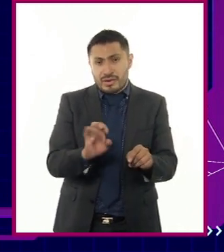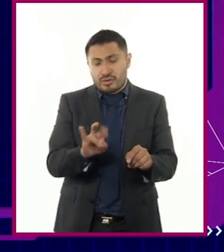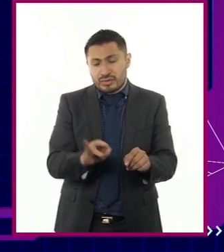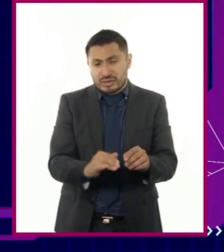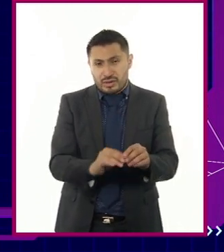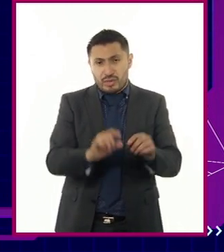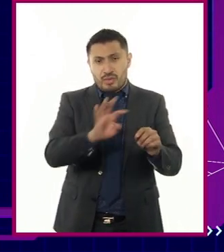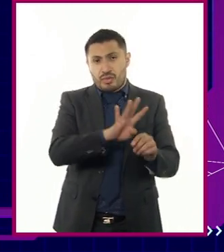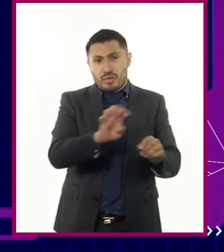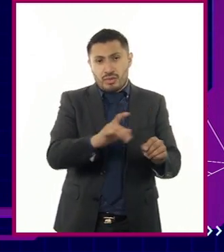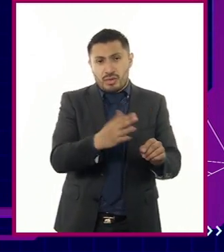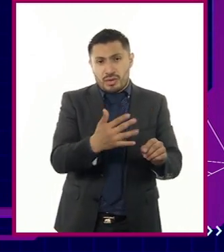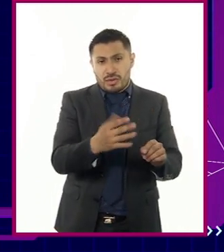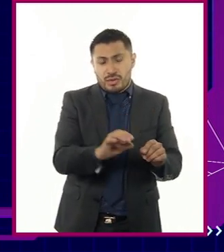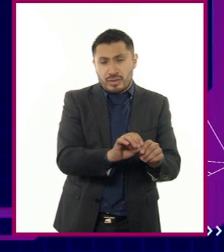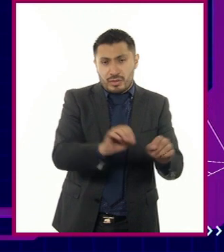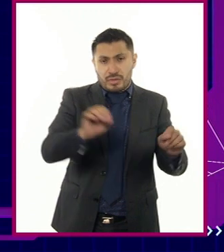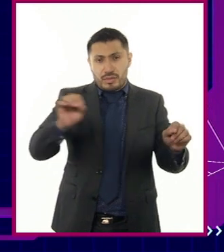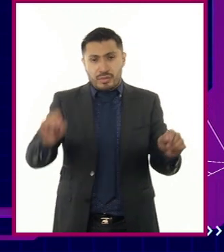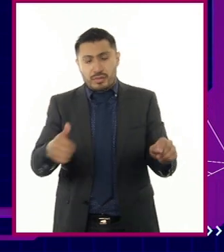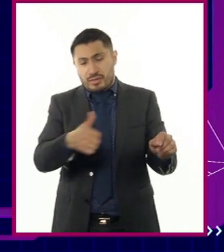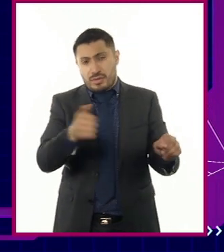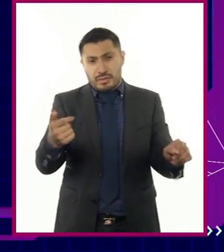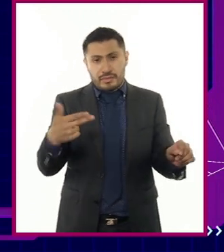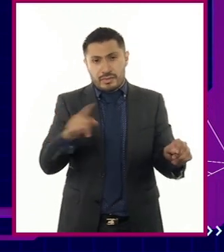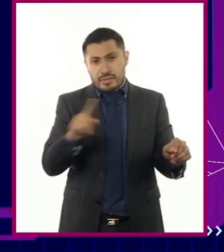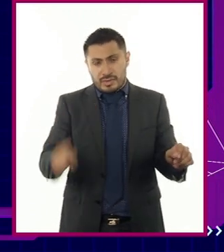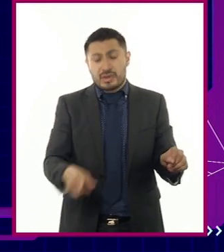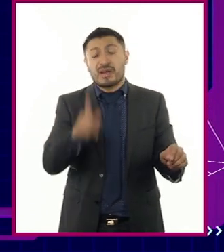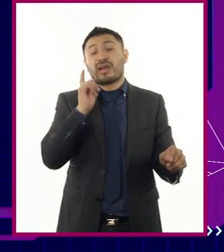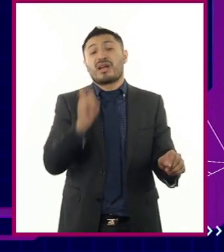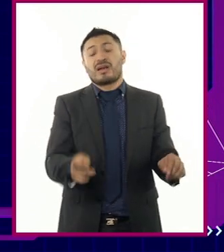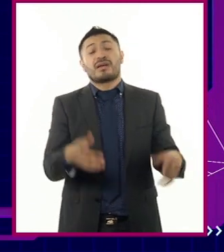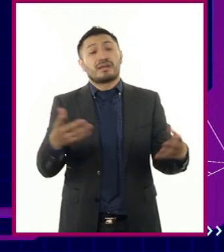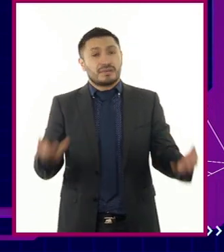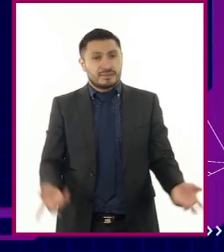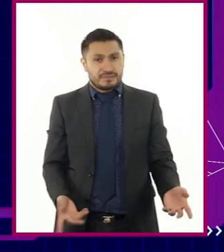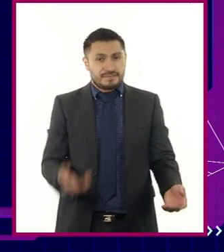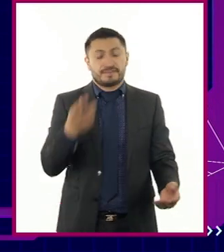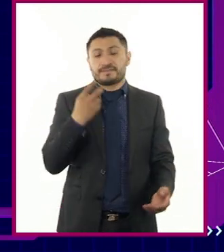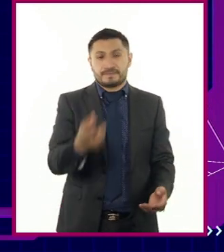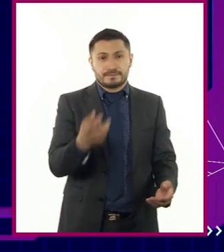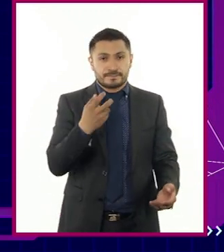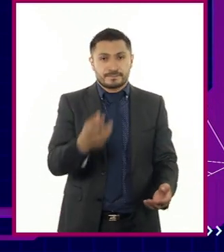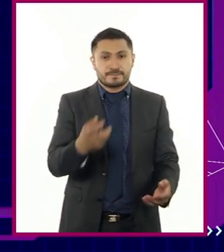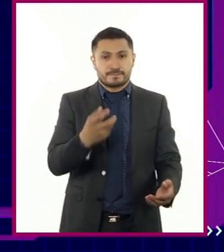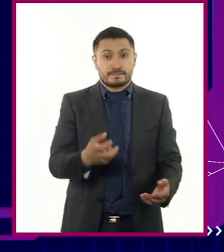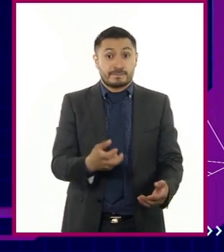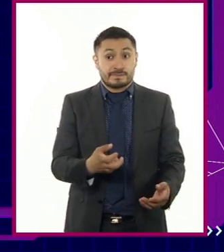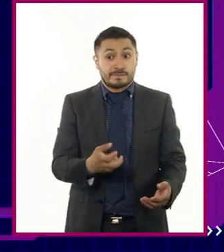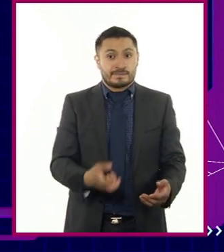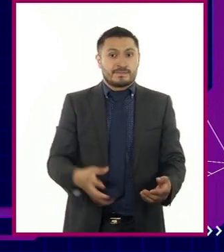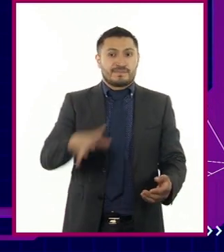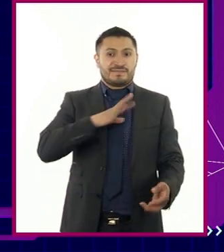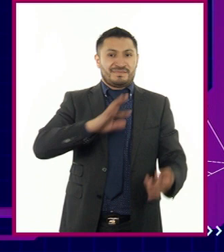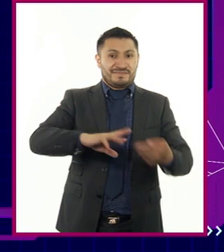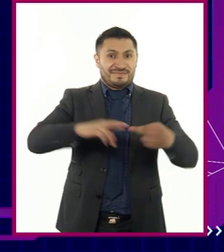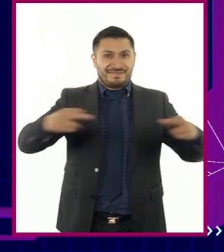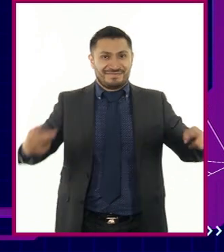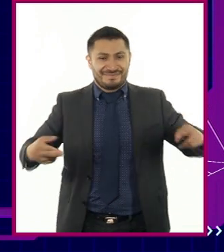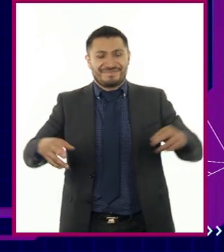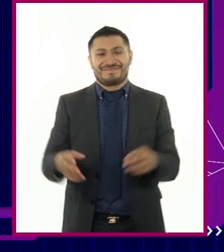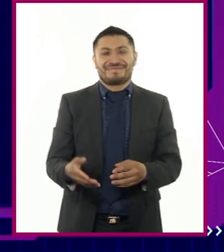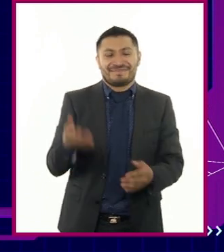450 Hz a 600 Hz. Esto quiere decir que, efectivamente, hay una relación de